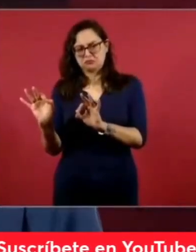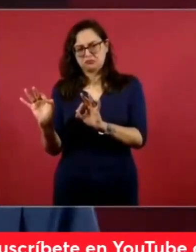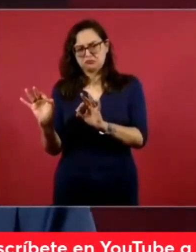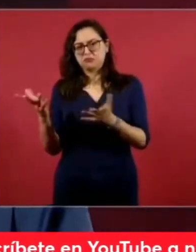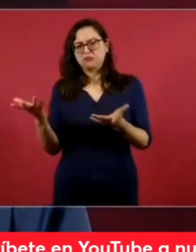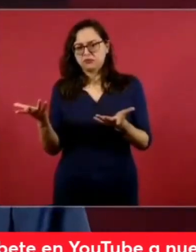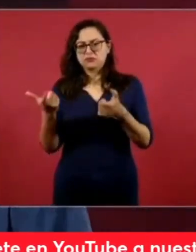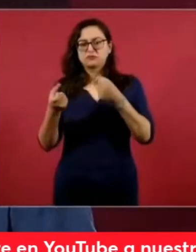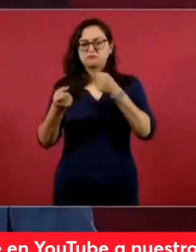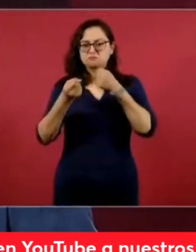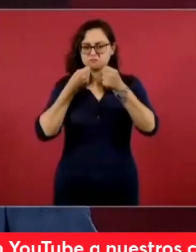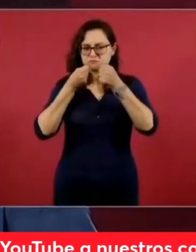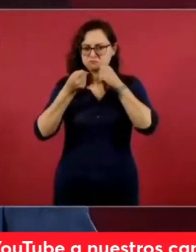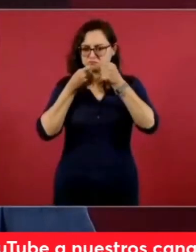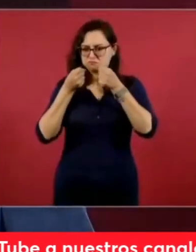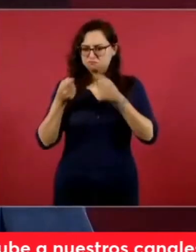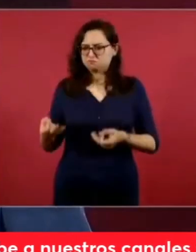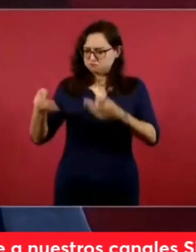de